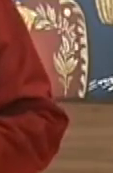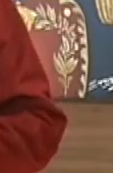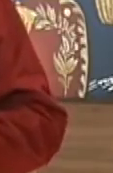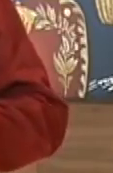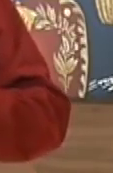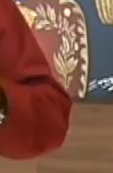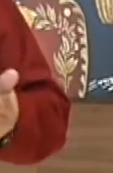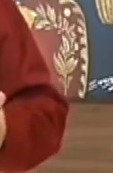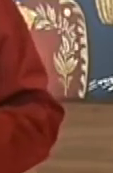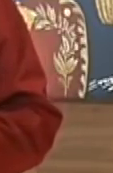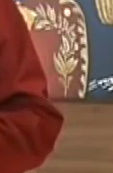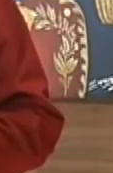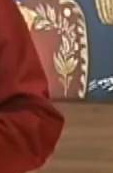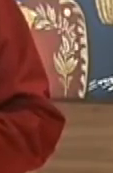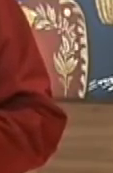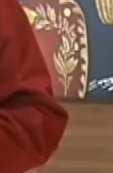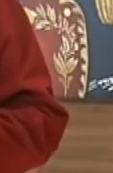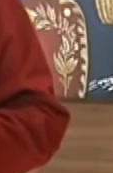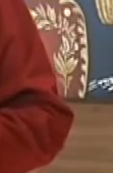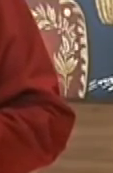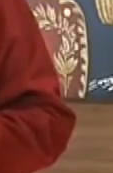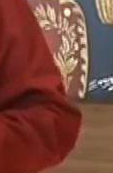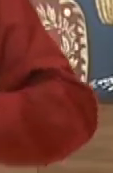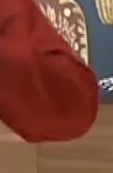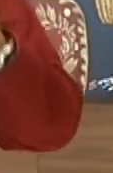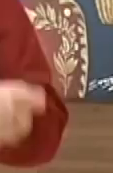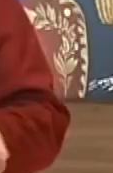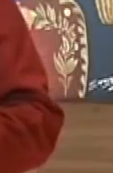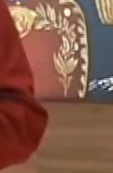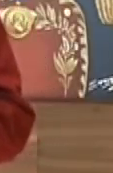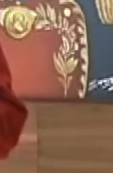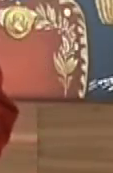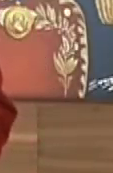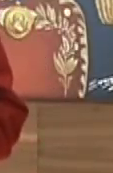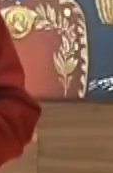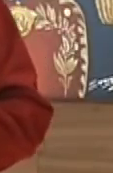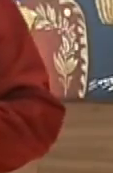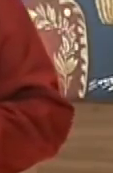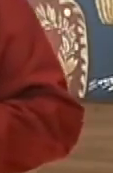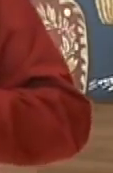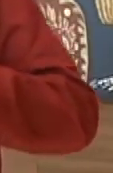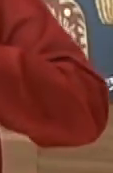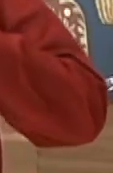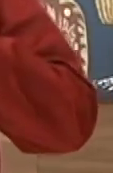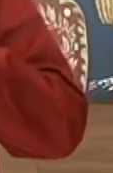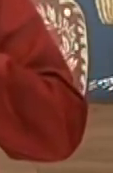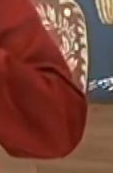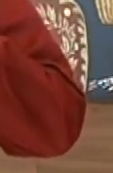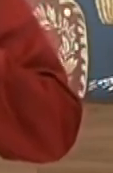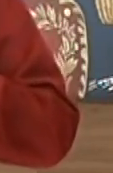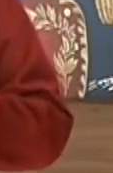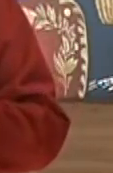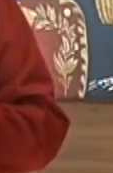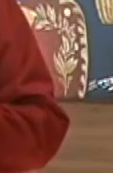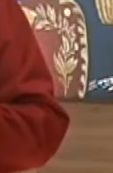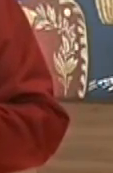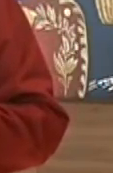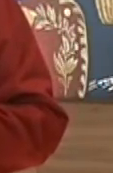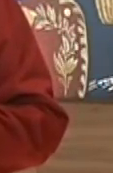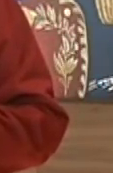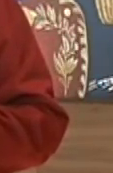Arabia Saudita, a todos nuestros socios no OPEC y OPEC, por, luego de estas intensas